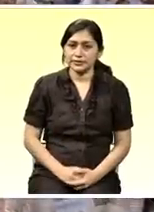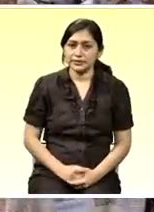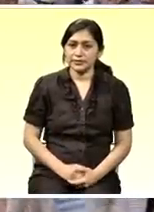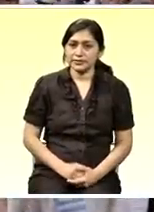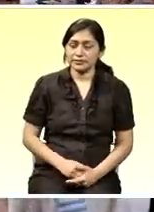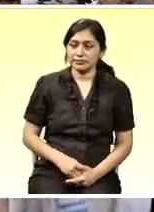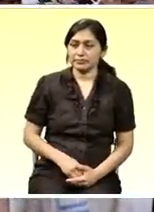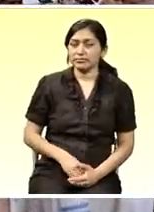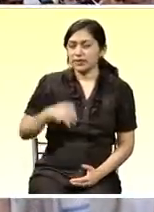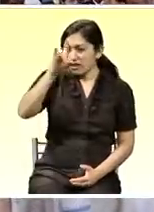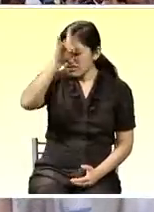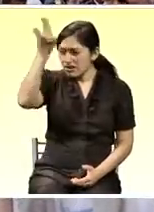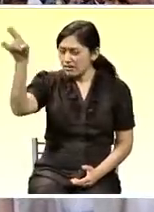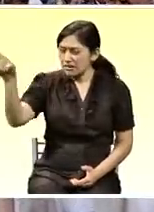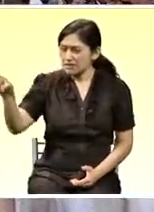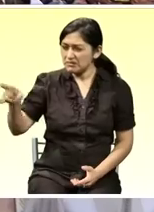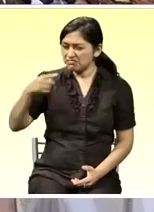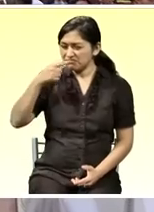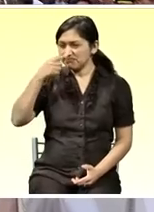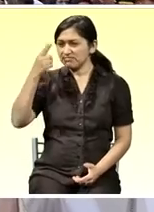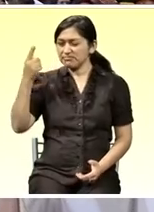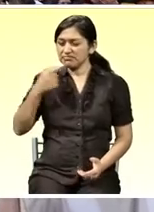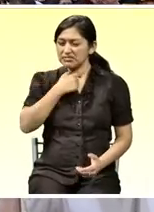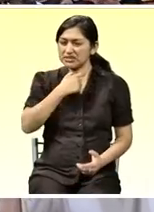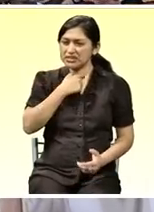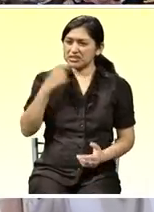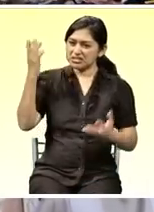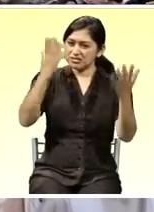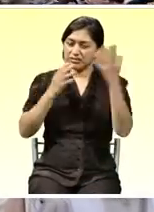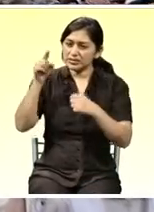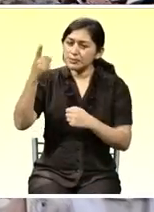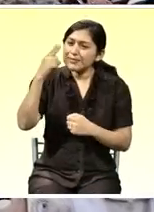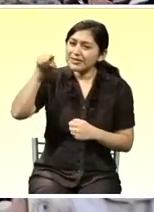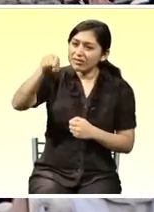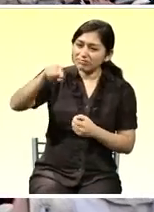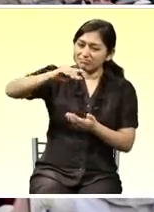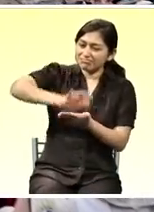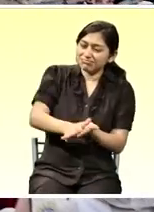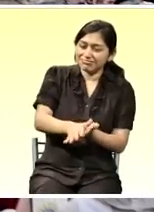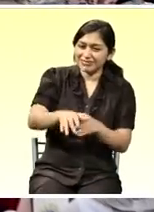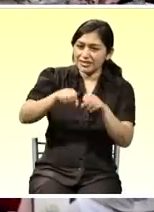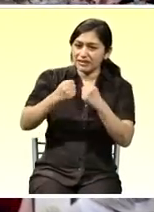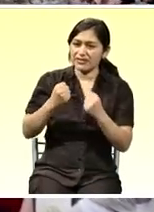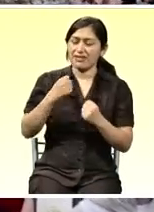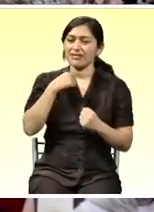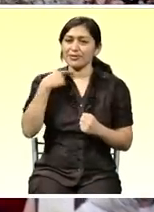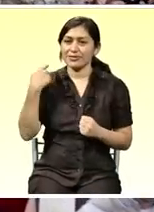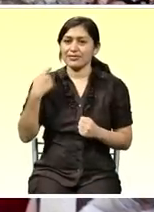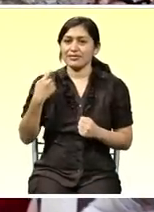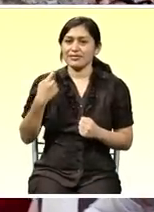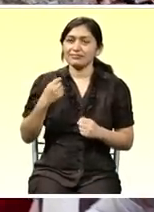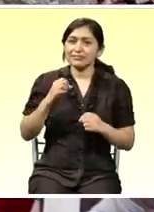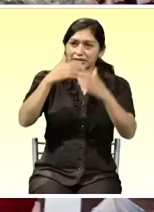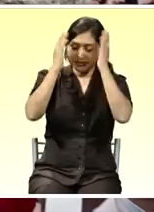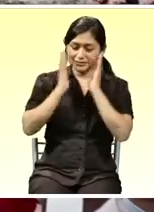Confundirte quiso el dragón soberbio, pero con tu planta le quebraste el cuello. Virgen del milagro,